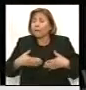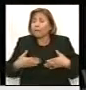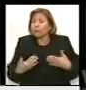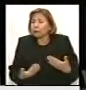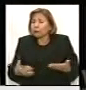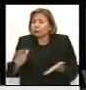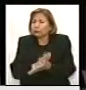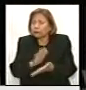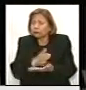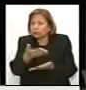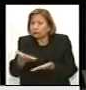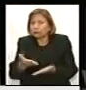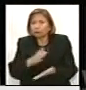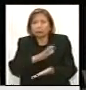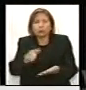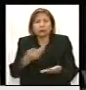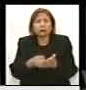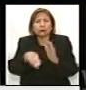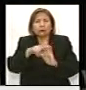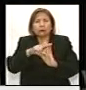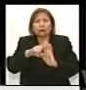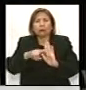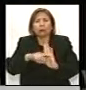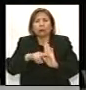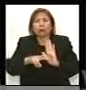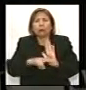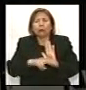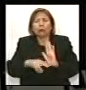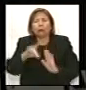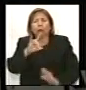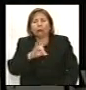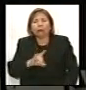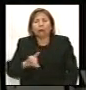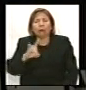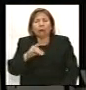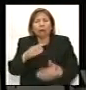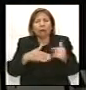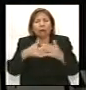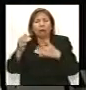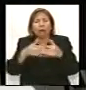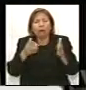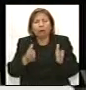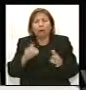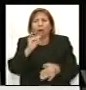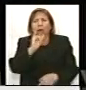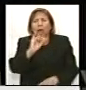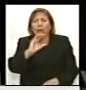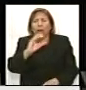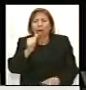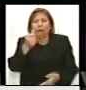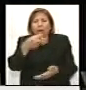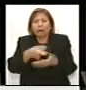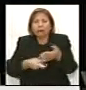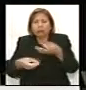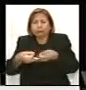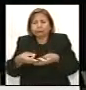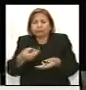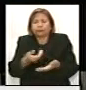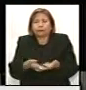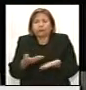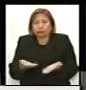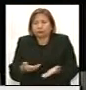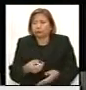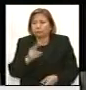una vez, se incorporen las normas, impulsar las obras de infraestructura que requiere la región ICA en el presupuesto de la República para